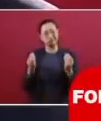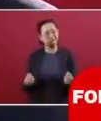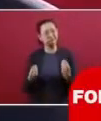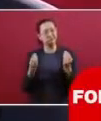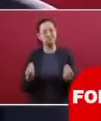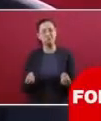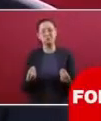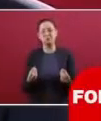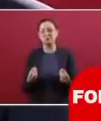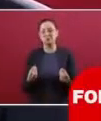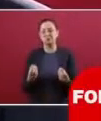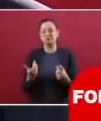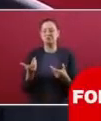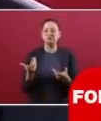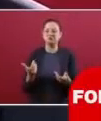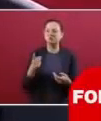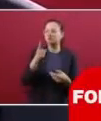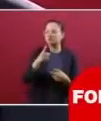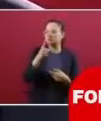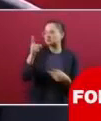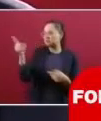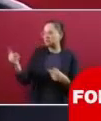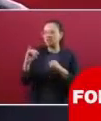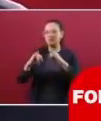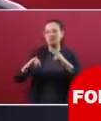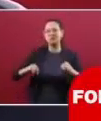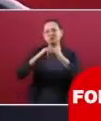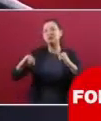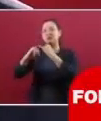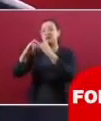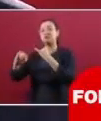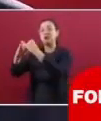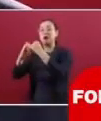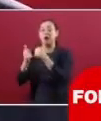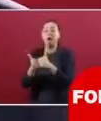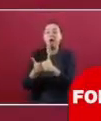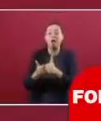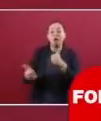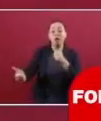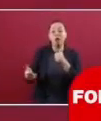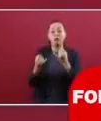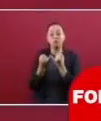diversos organismos supuestamente autónomos,